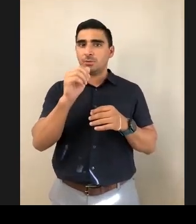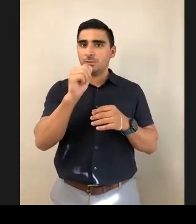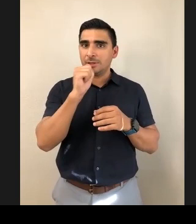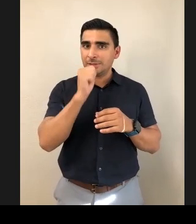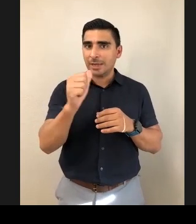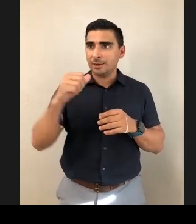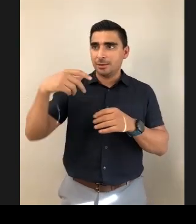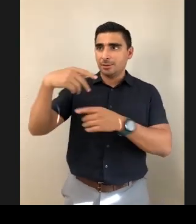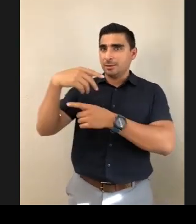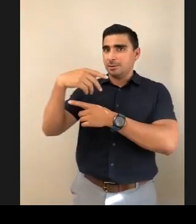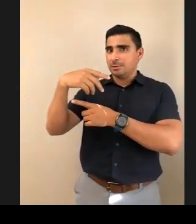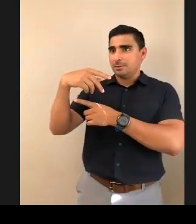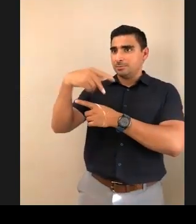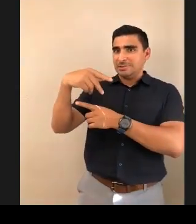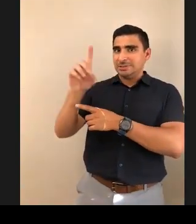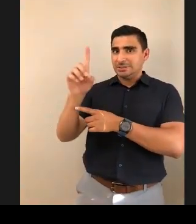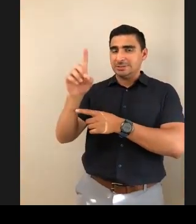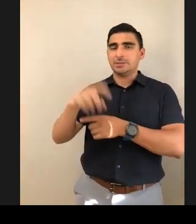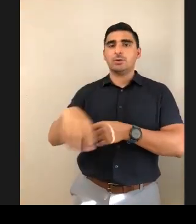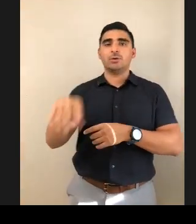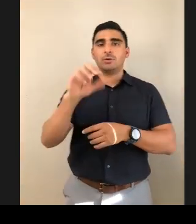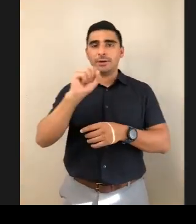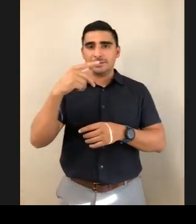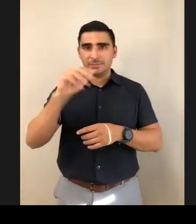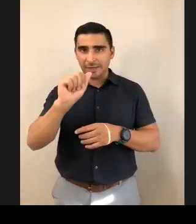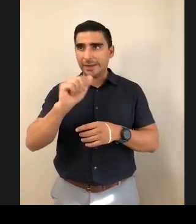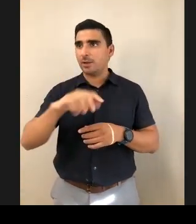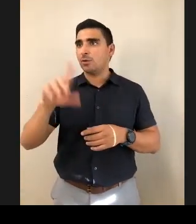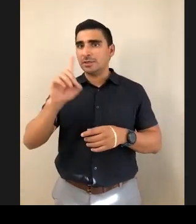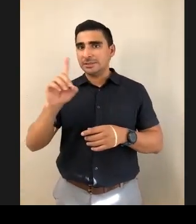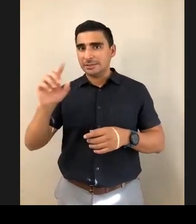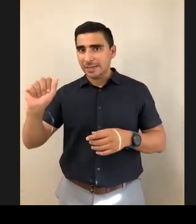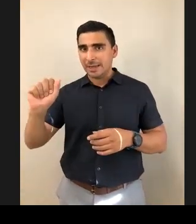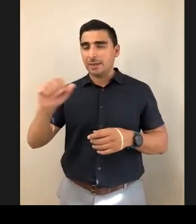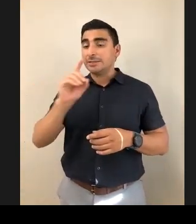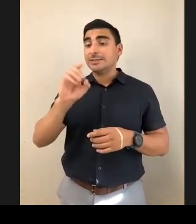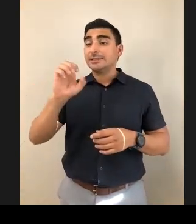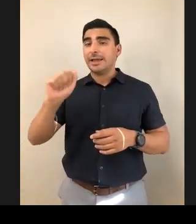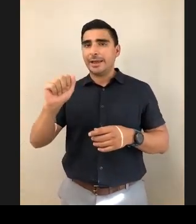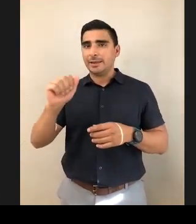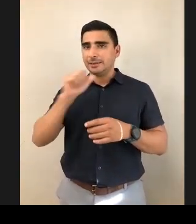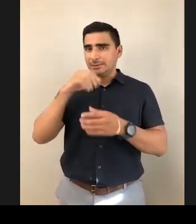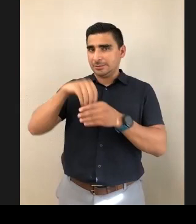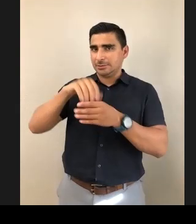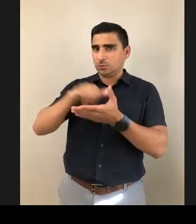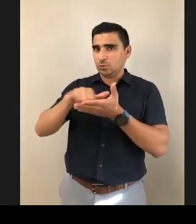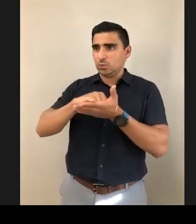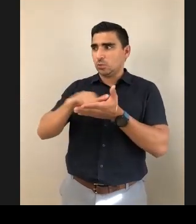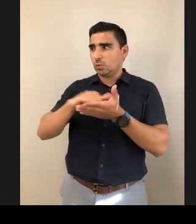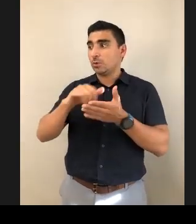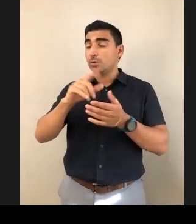no es el departamento de policía de Nueva York o de Nueva Orleans.